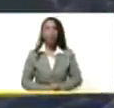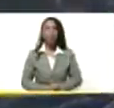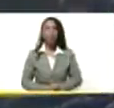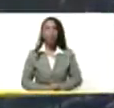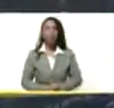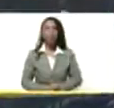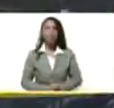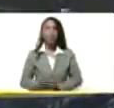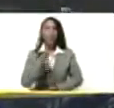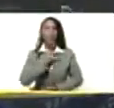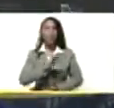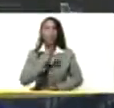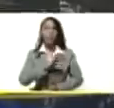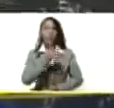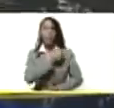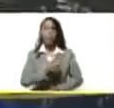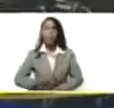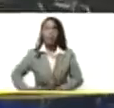señor presidente